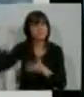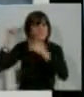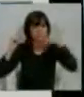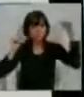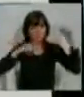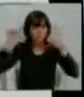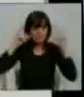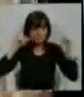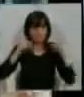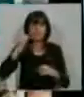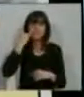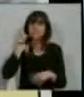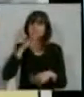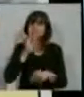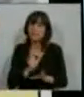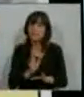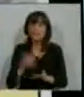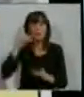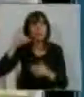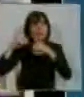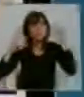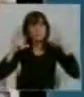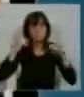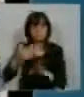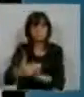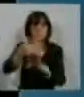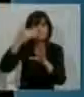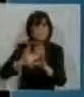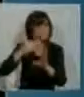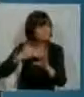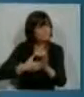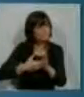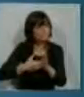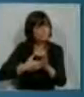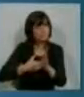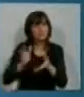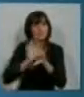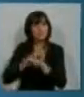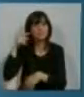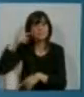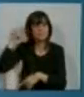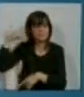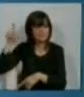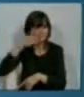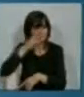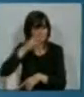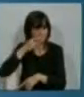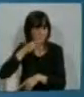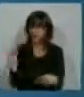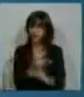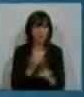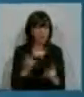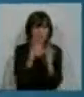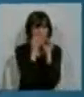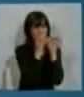nacionales han informado que WhatsApp dio marcha atrás con el doble check azul, pero es mentira, es